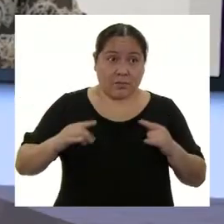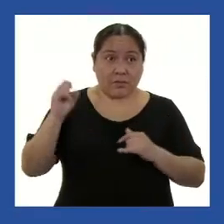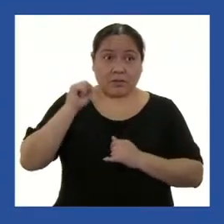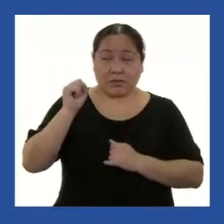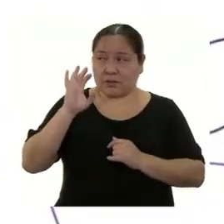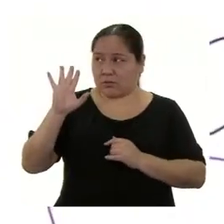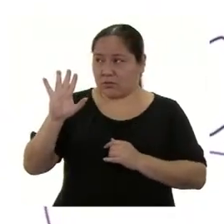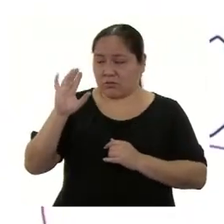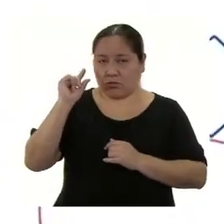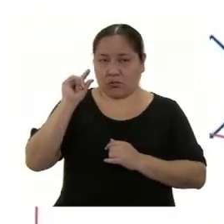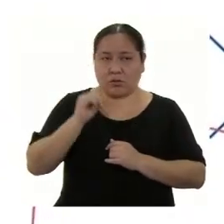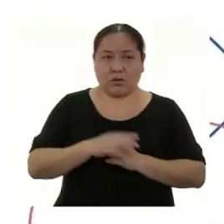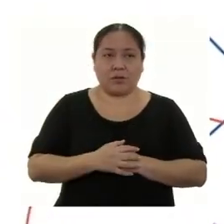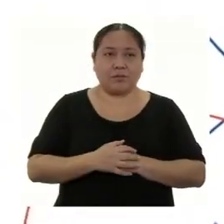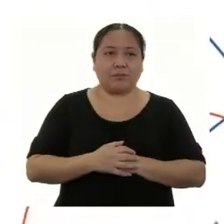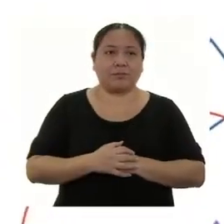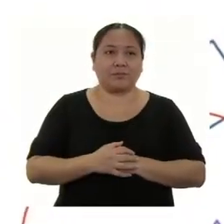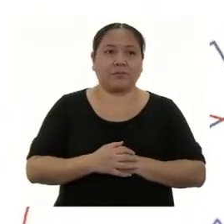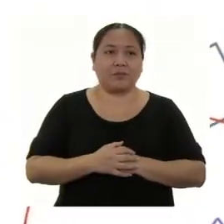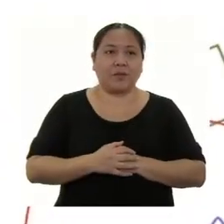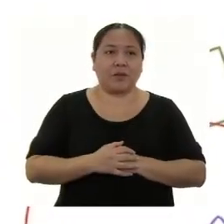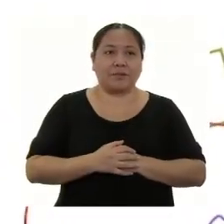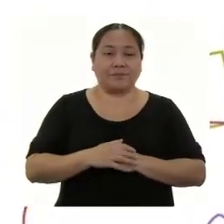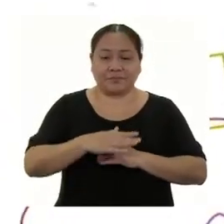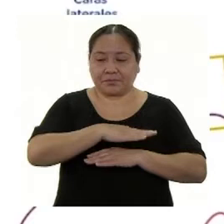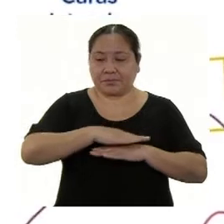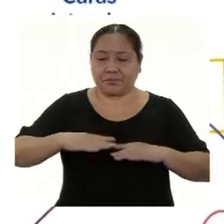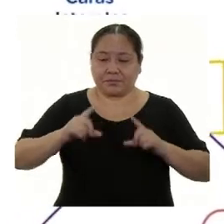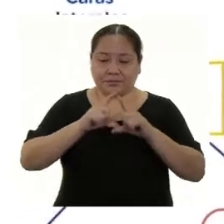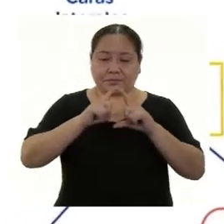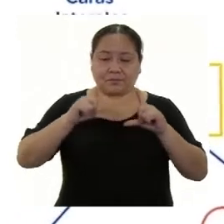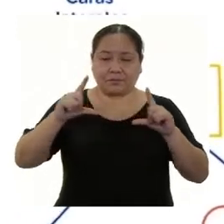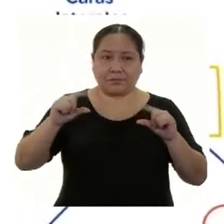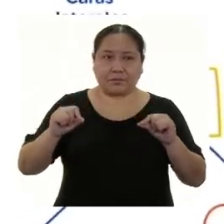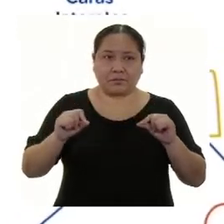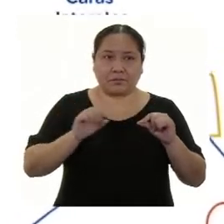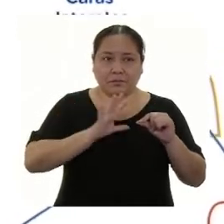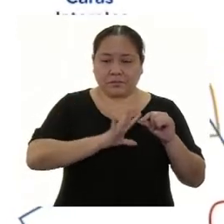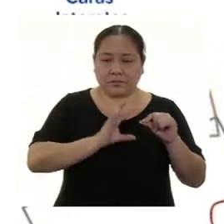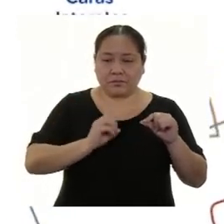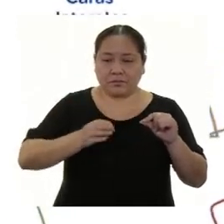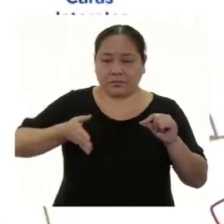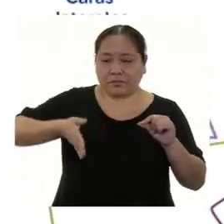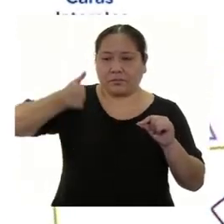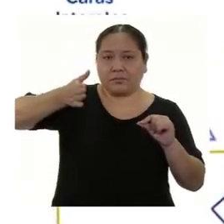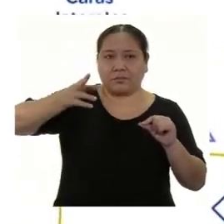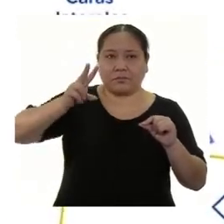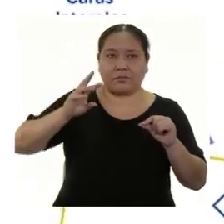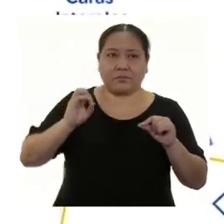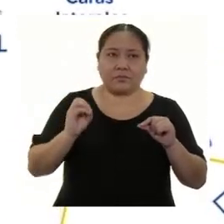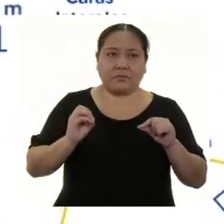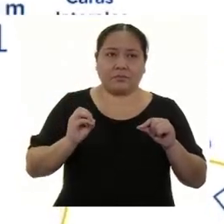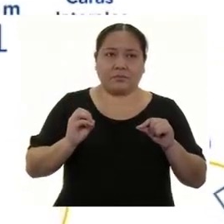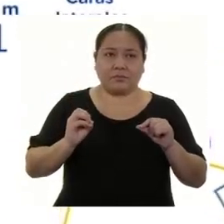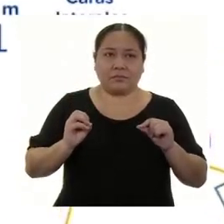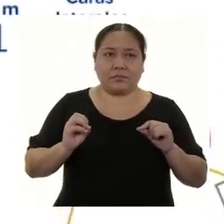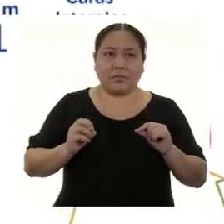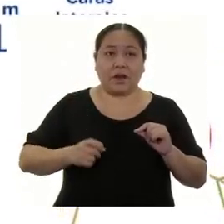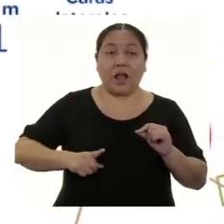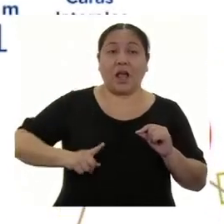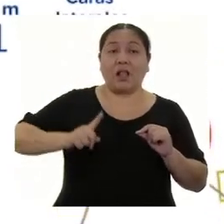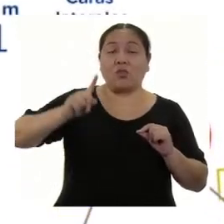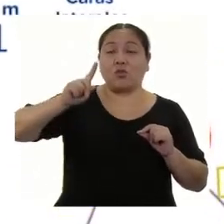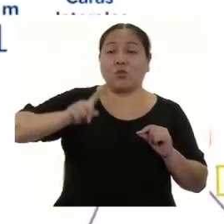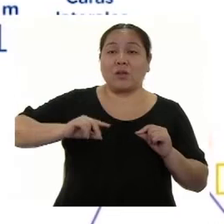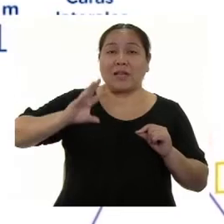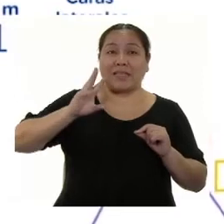ver, un ratito. Ya, aquí están. La base es un rectángulo que mide 50 por 20 metros. La altura es de 6 metros